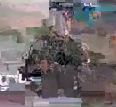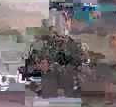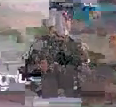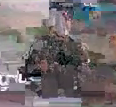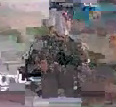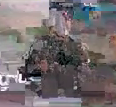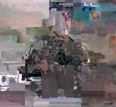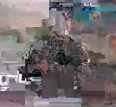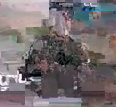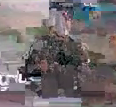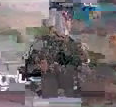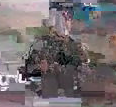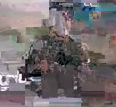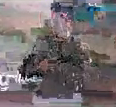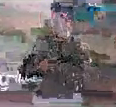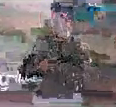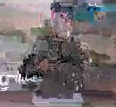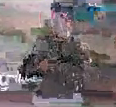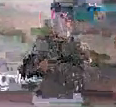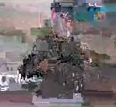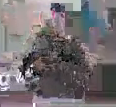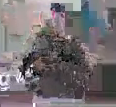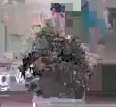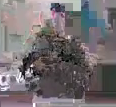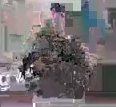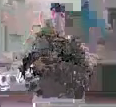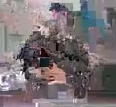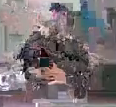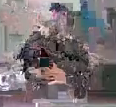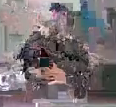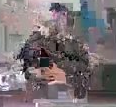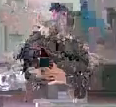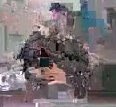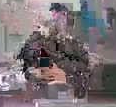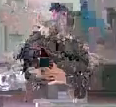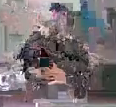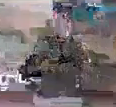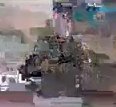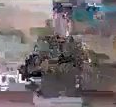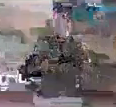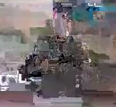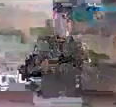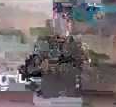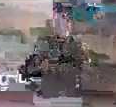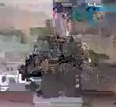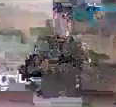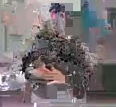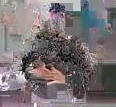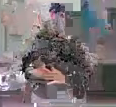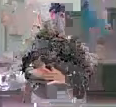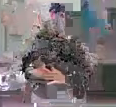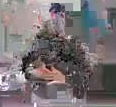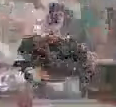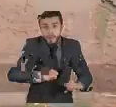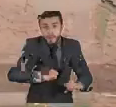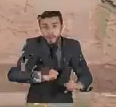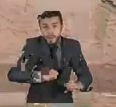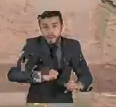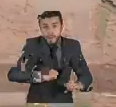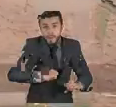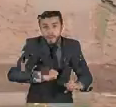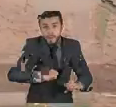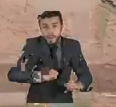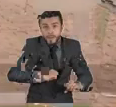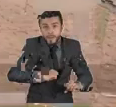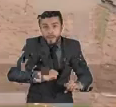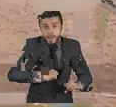sonrisas. En este Día Mundial del Hábitat queremos comprometernos a seguir construyendo una Bogotá más incluyente, más